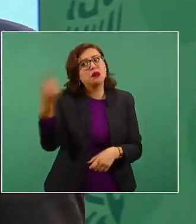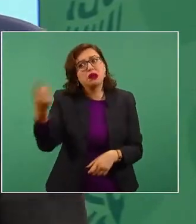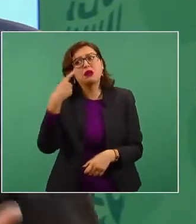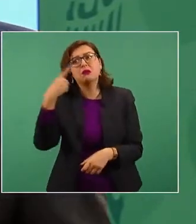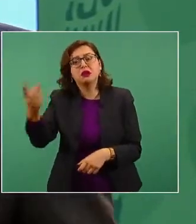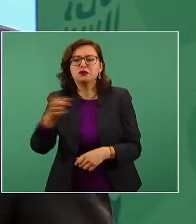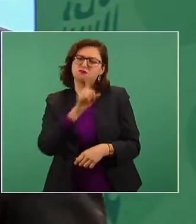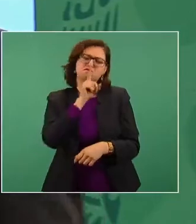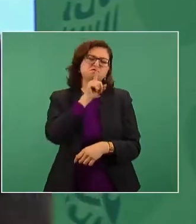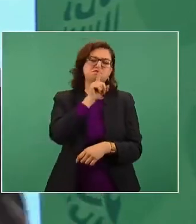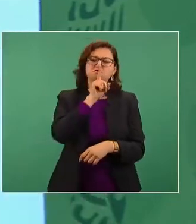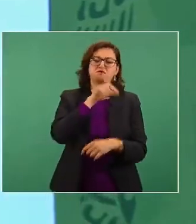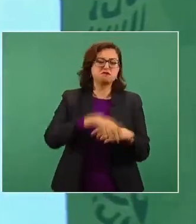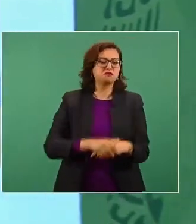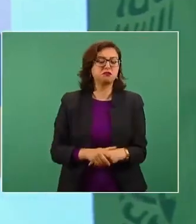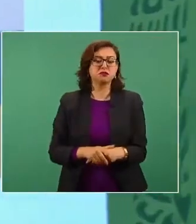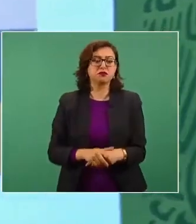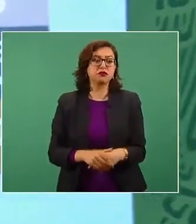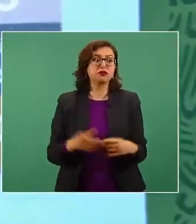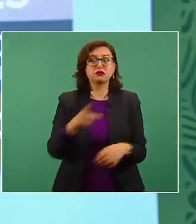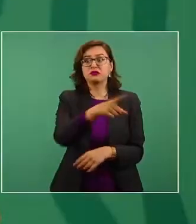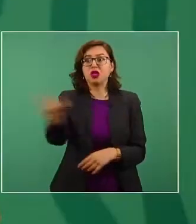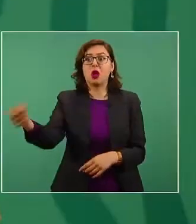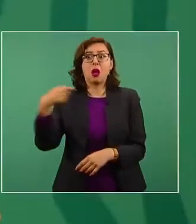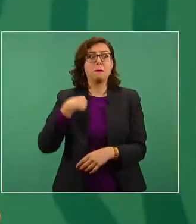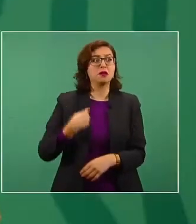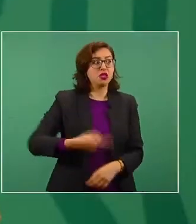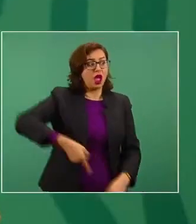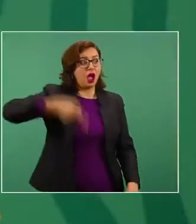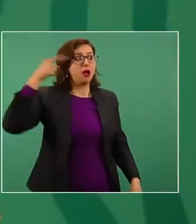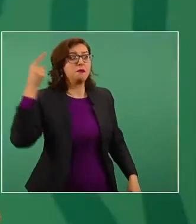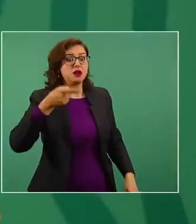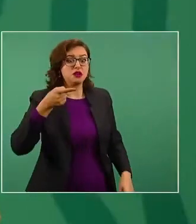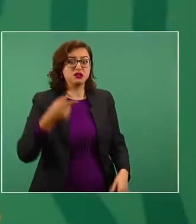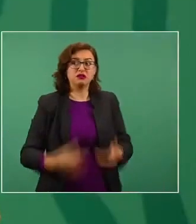porque si salía a decir, ya me amenazaron,